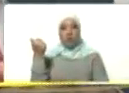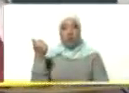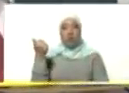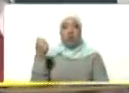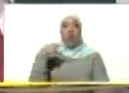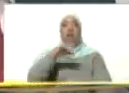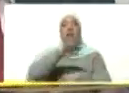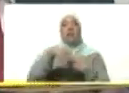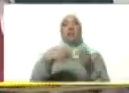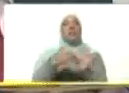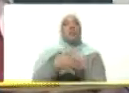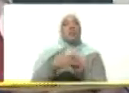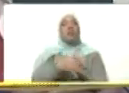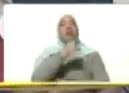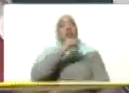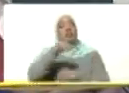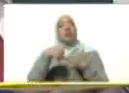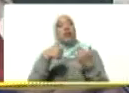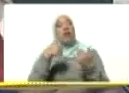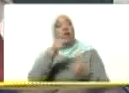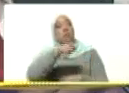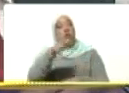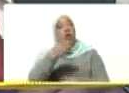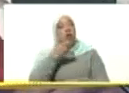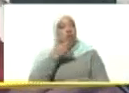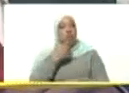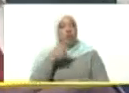all the difference. Y eso ha significado toda la diferencia.